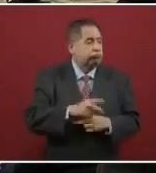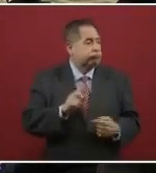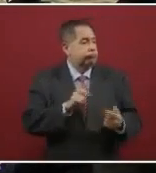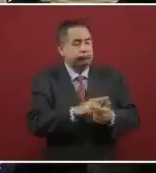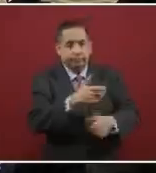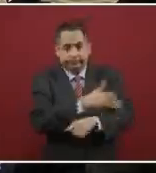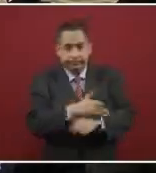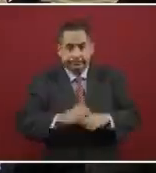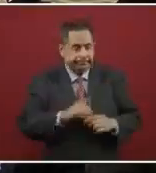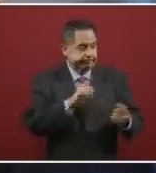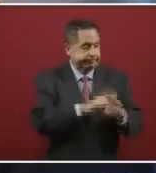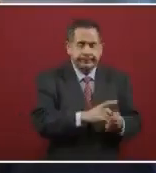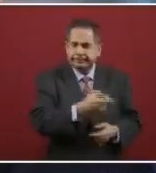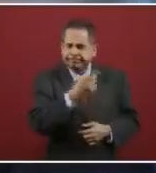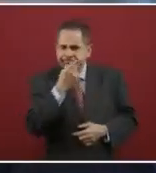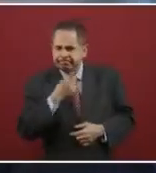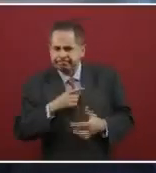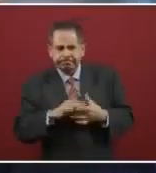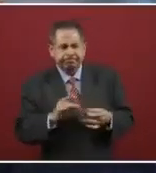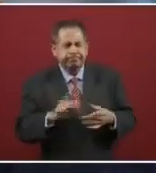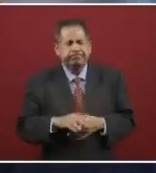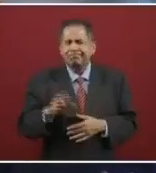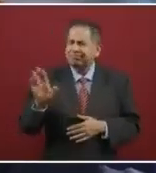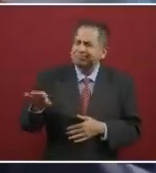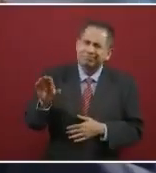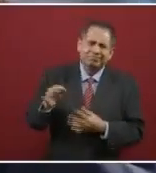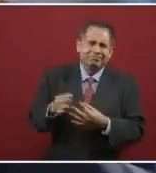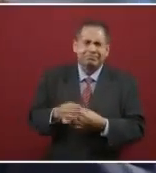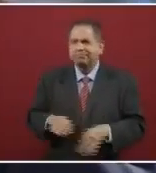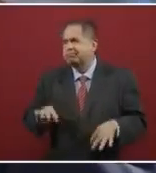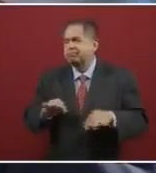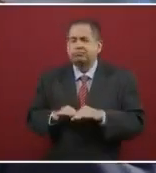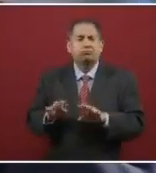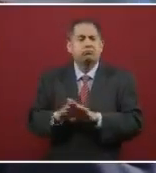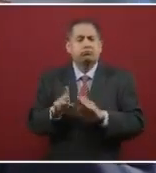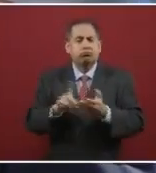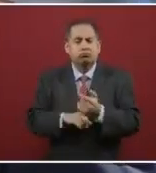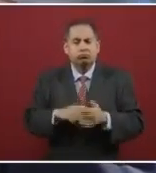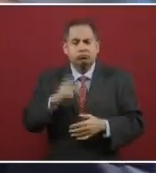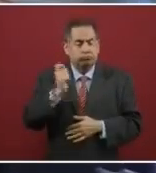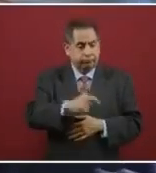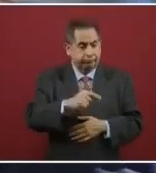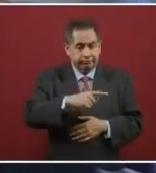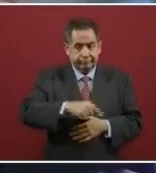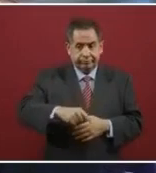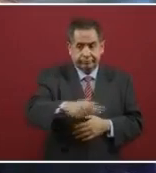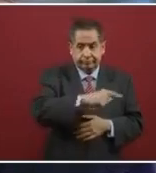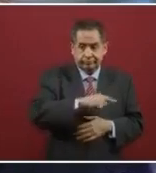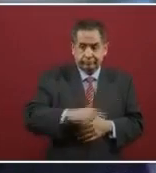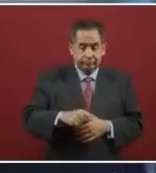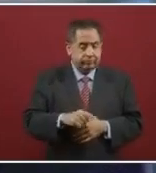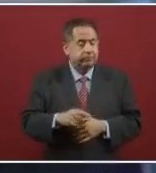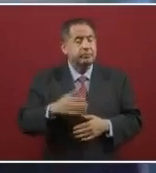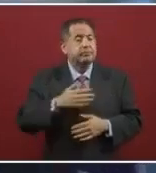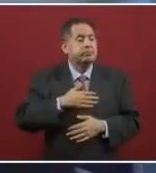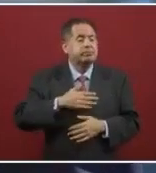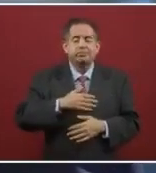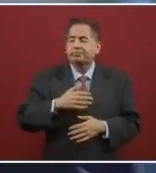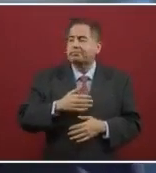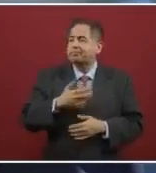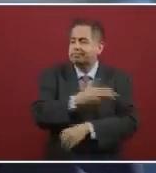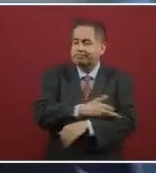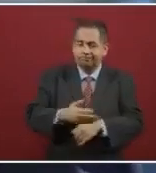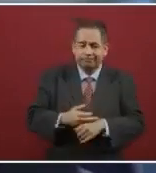ellos inmediatamente me comentaron que era muy importante que el canal donde estaban las cenizas de sus familiares